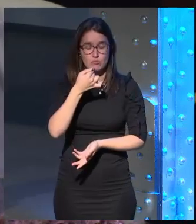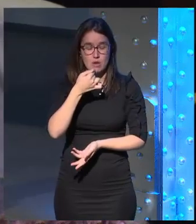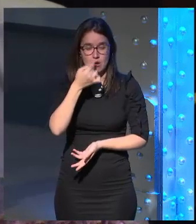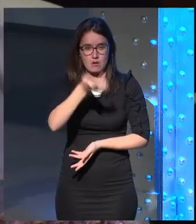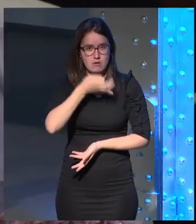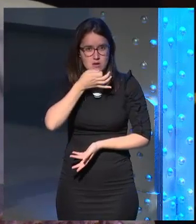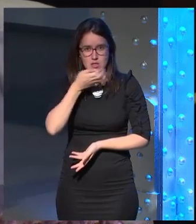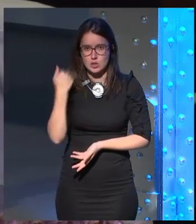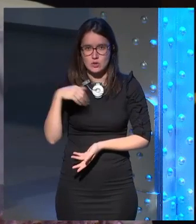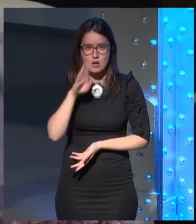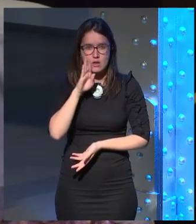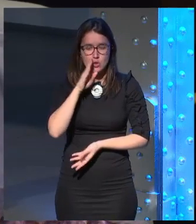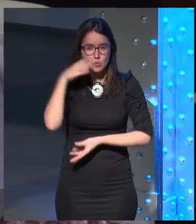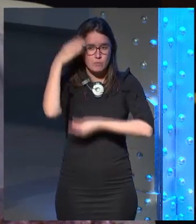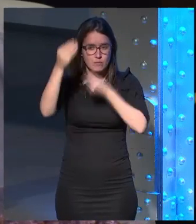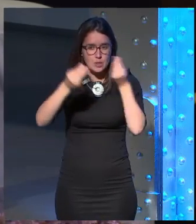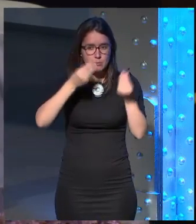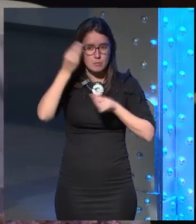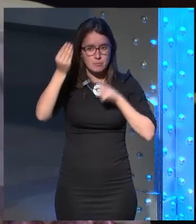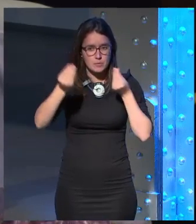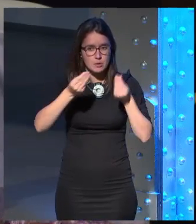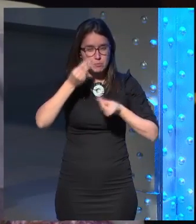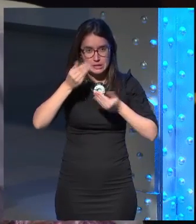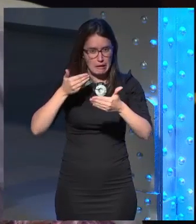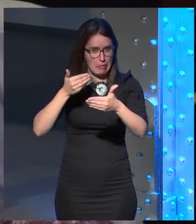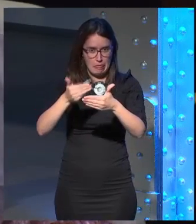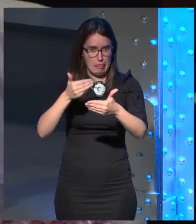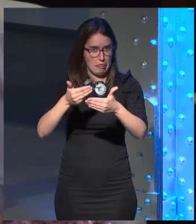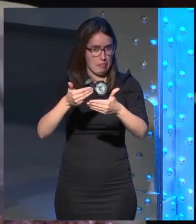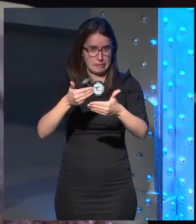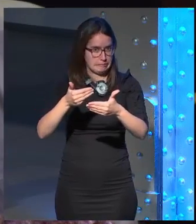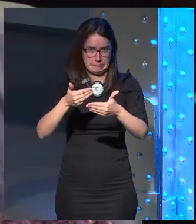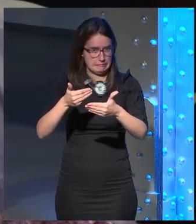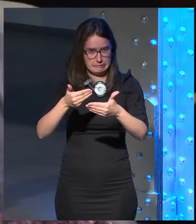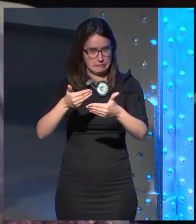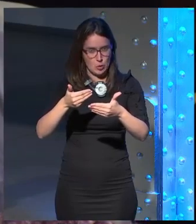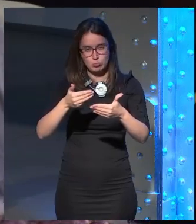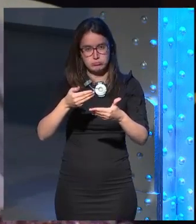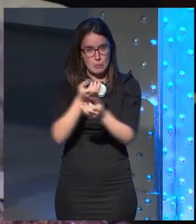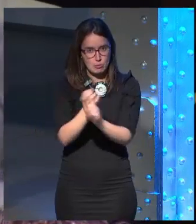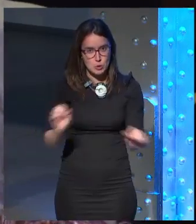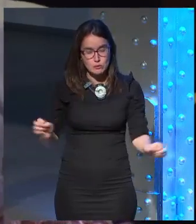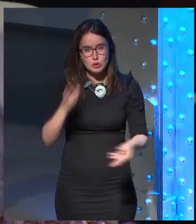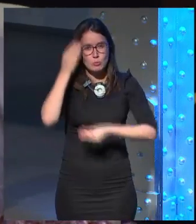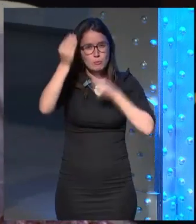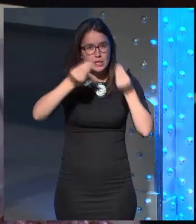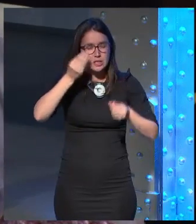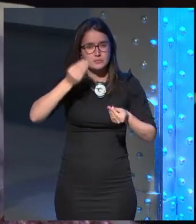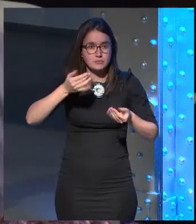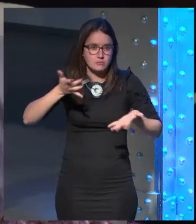que no lo ve muy próximo. Pero además, ¿qué piensa que esto se